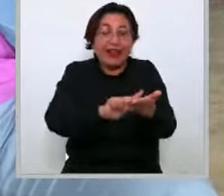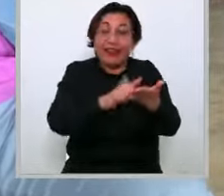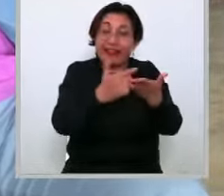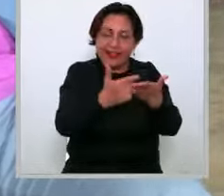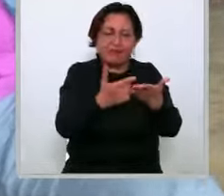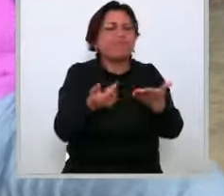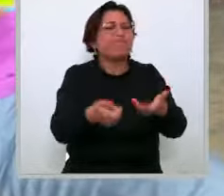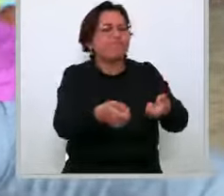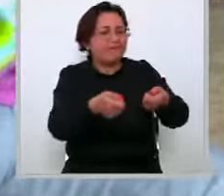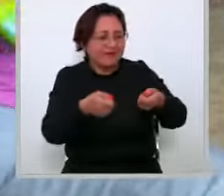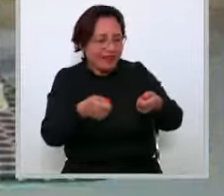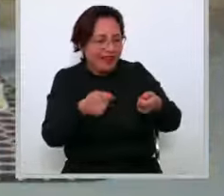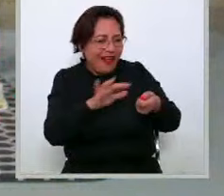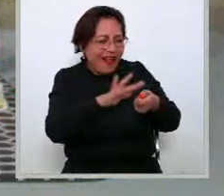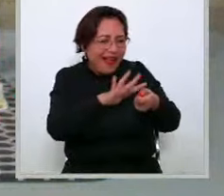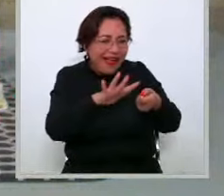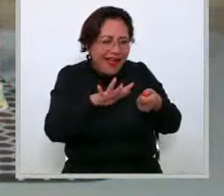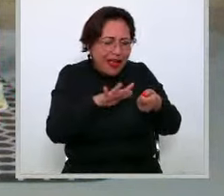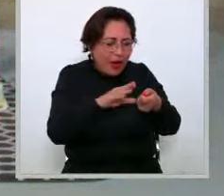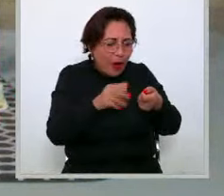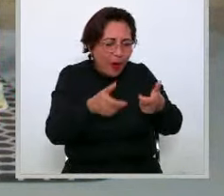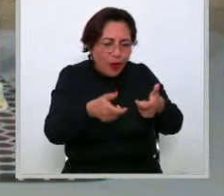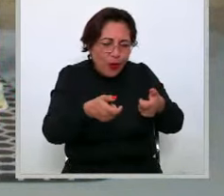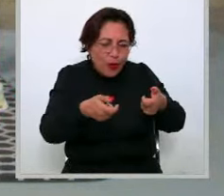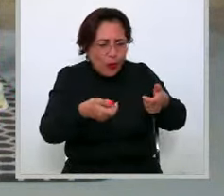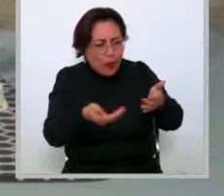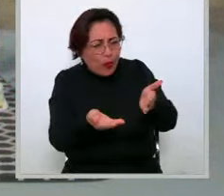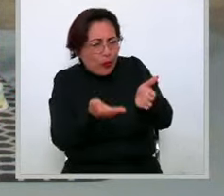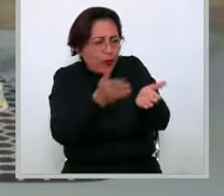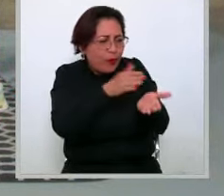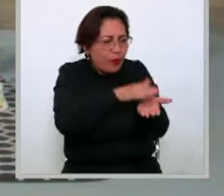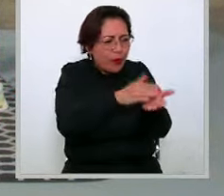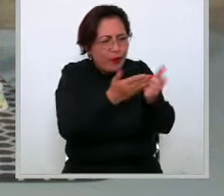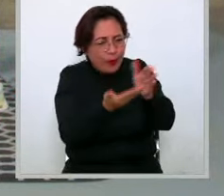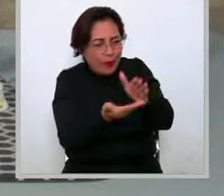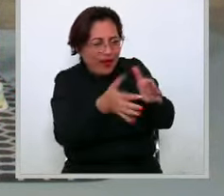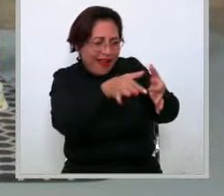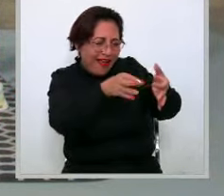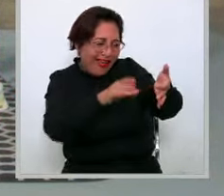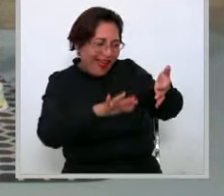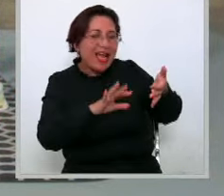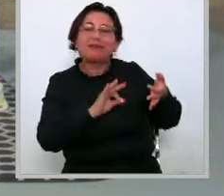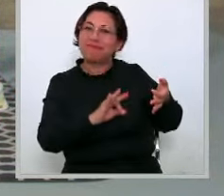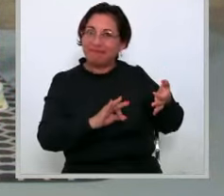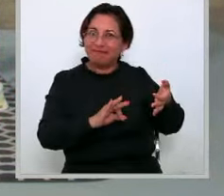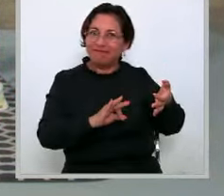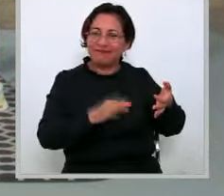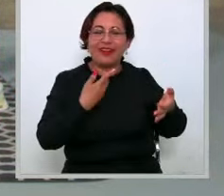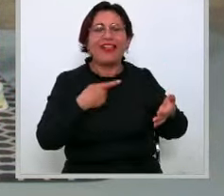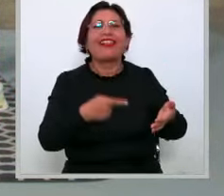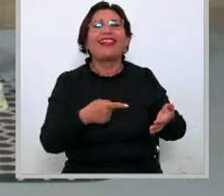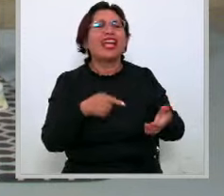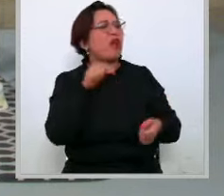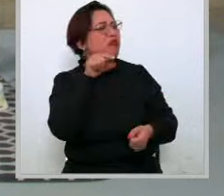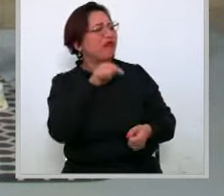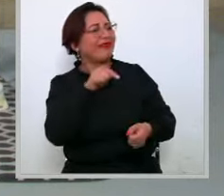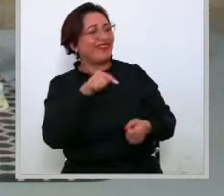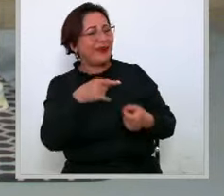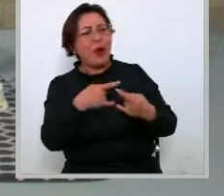Sí. Oye, de esa otra manera nosotros, Sofi, tenemos la oportunidad de conocer nuevos mundos. Por ejemplo, a ti, ¿cuáles son tus libros